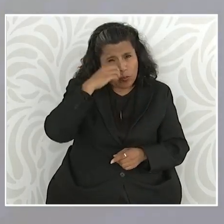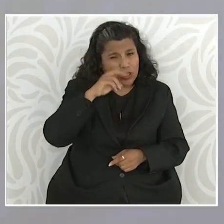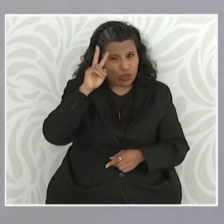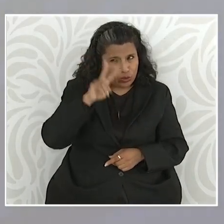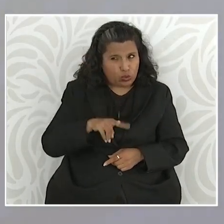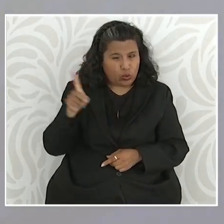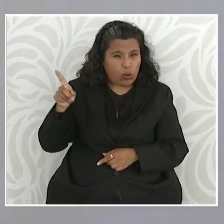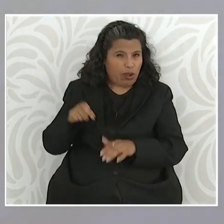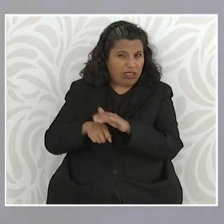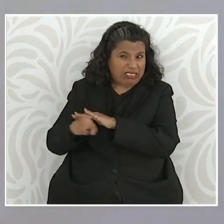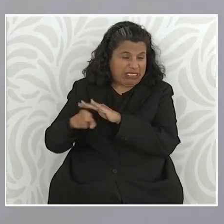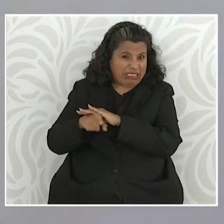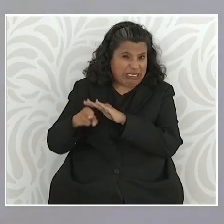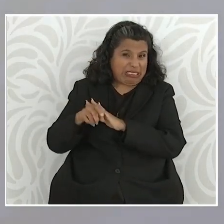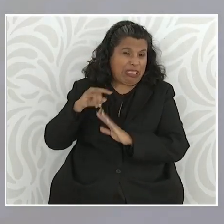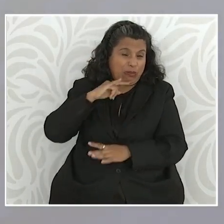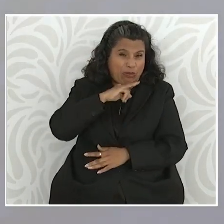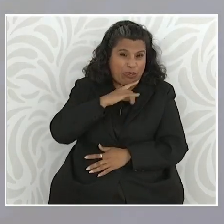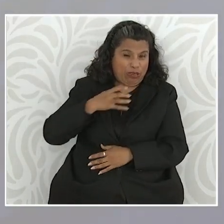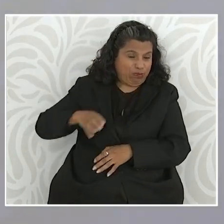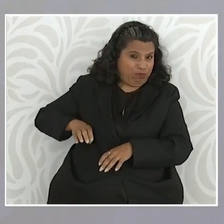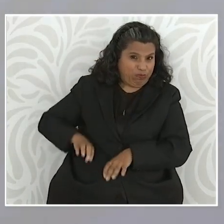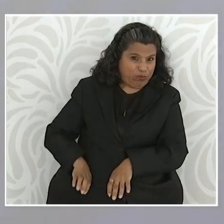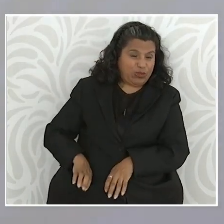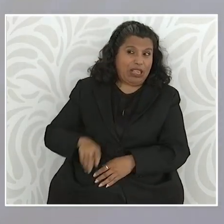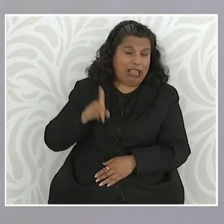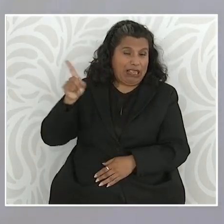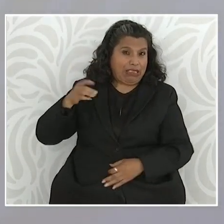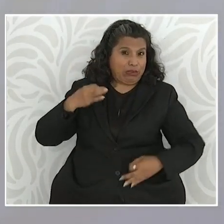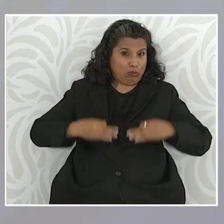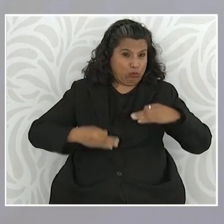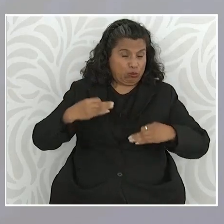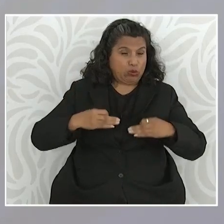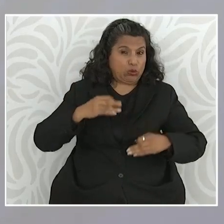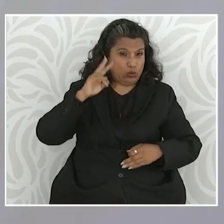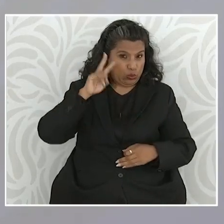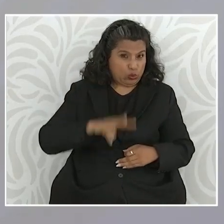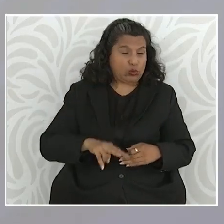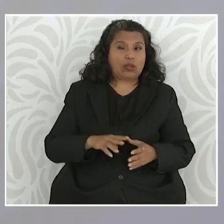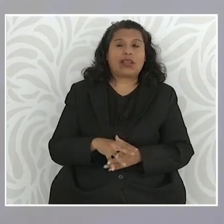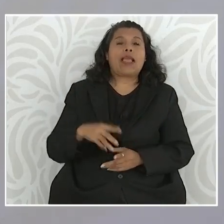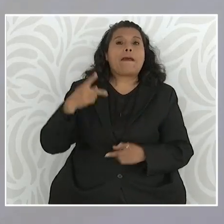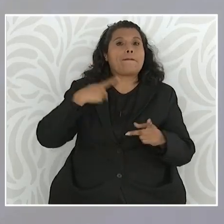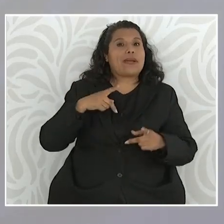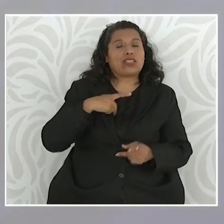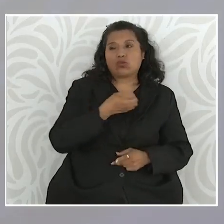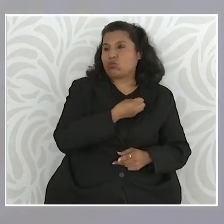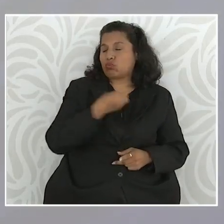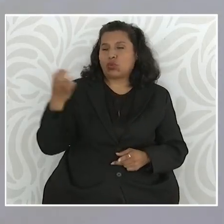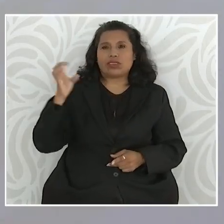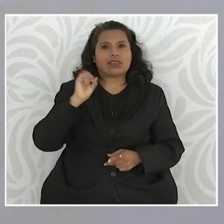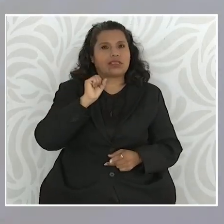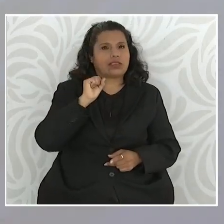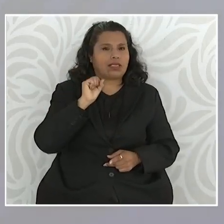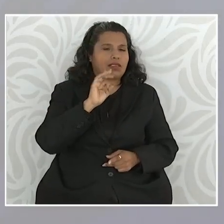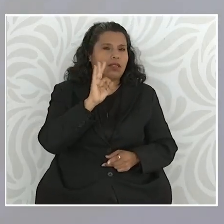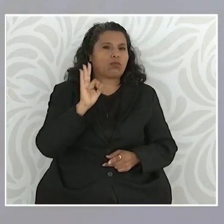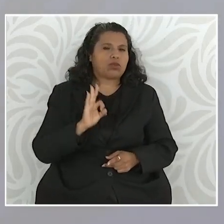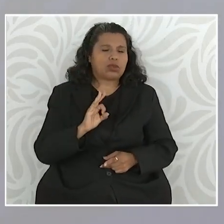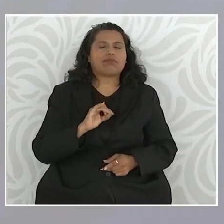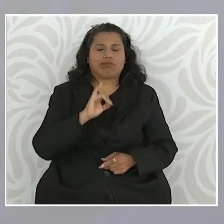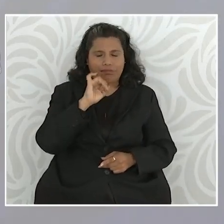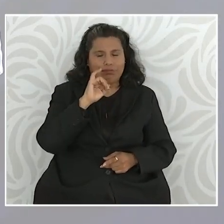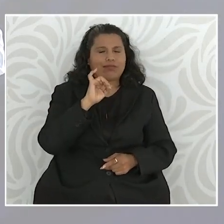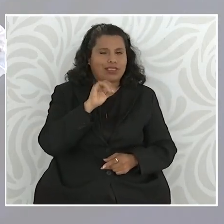corruptos o corruptas? ¿Hay corrupción en el Poder Judicial? Y más del 60% dice sí,